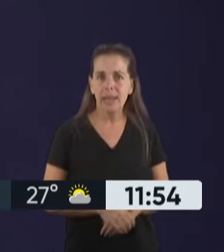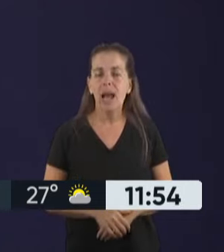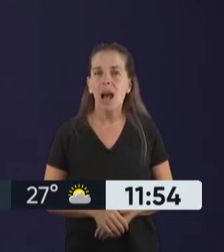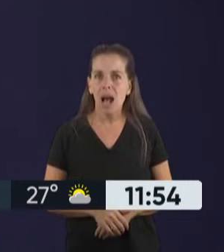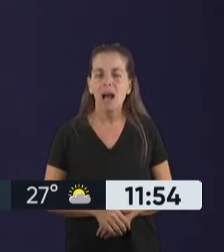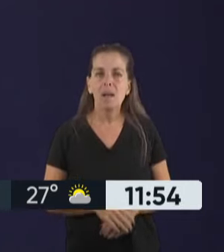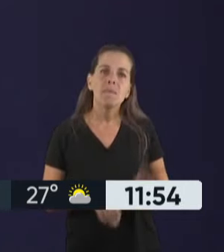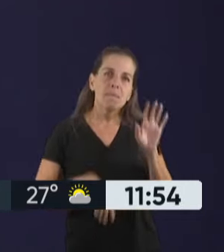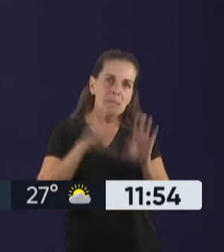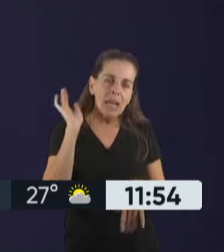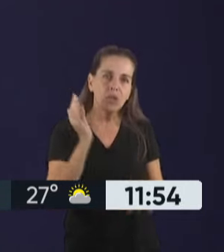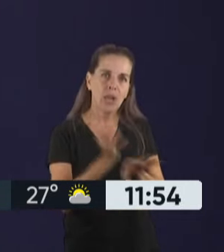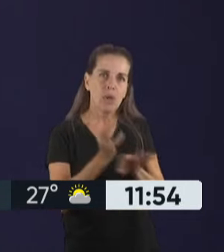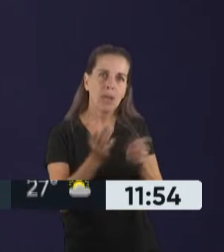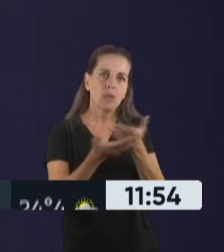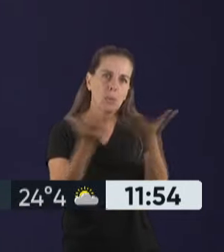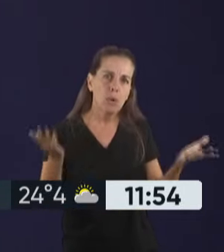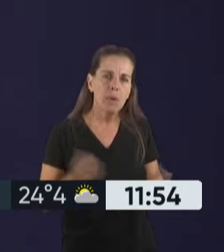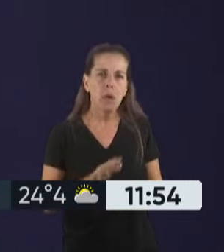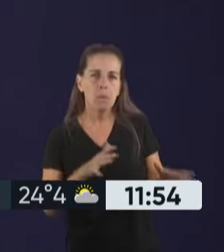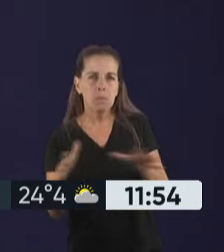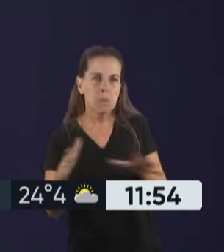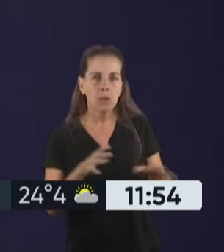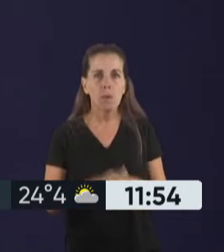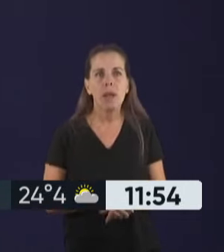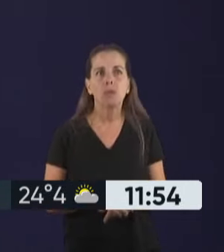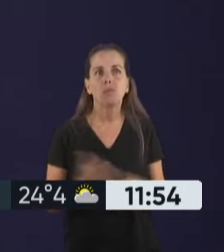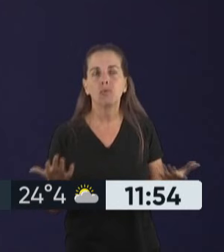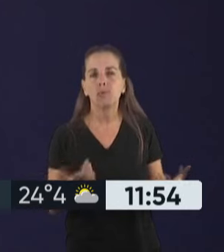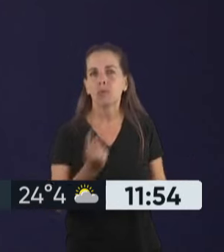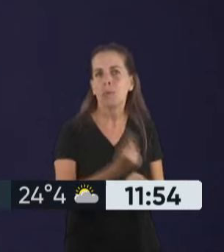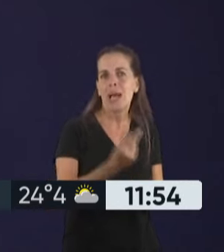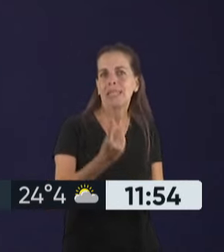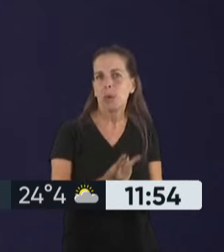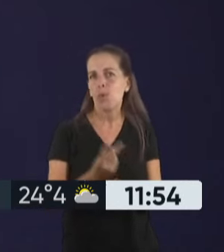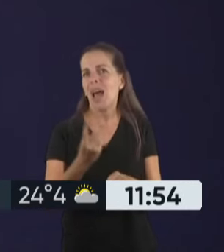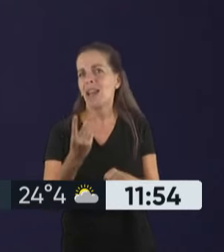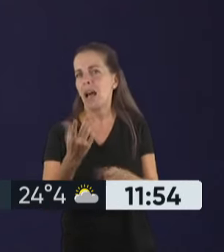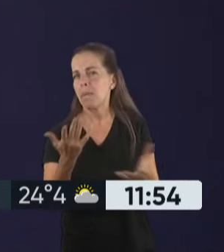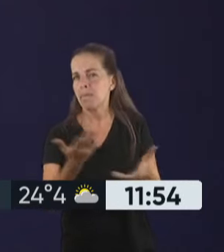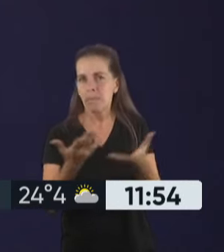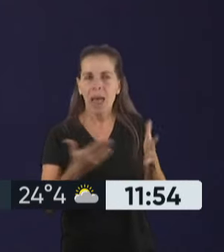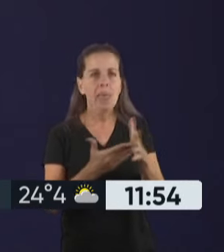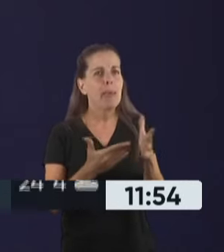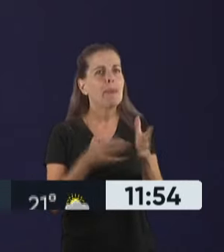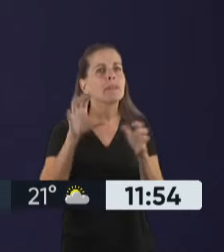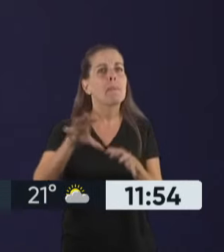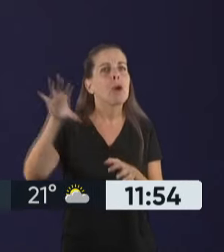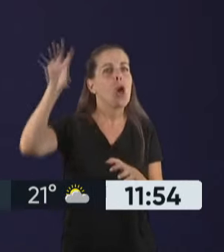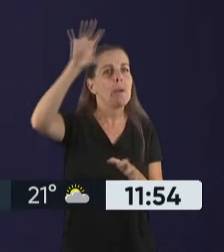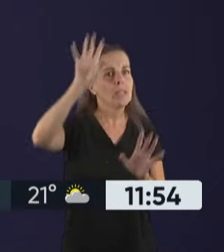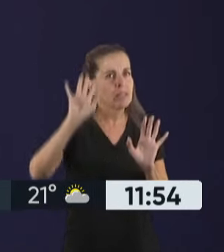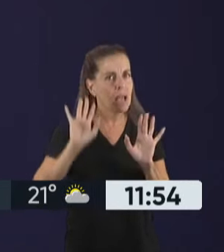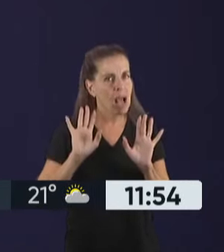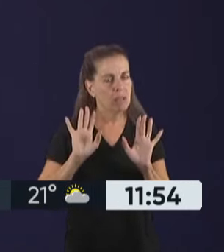buena parte de ella al menos en los en los niveles iniciales depende de las provincias